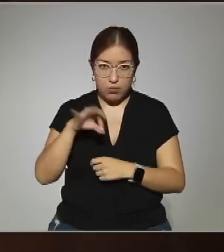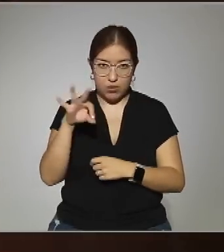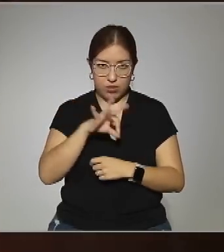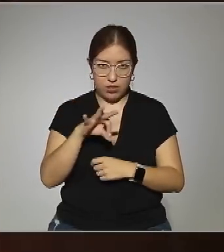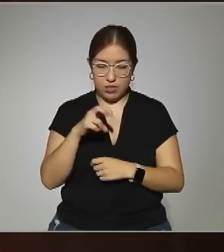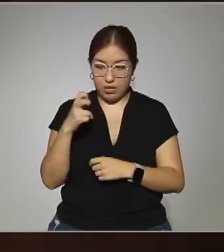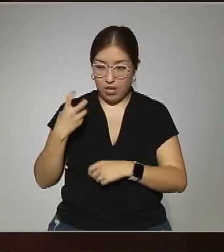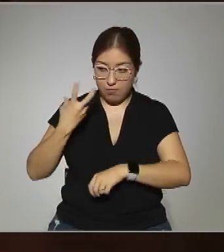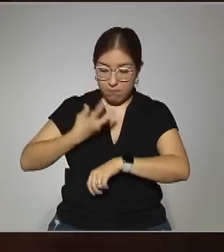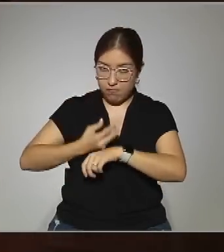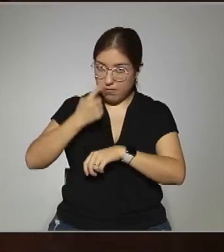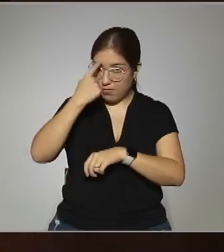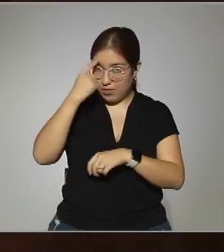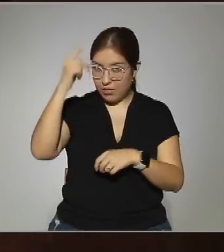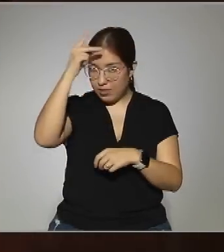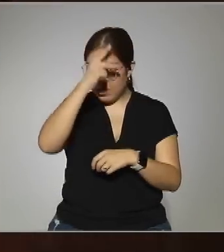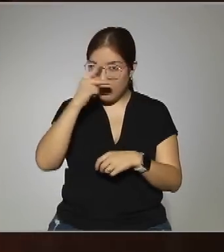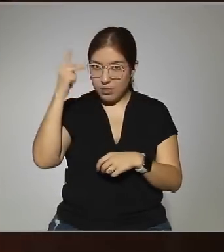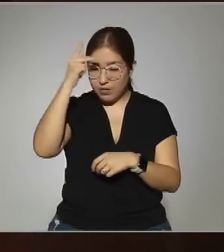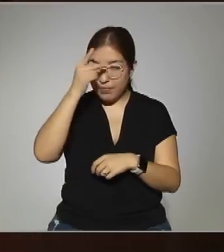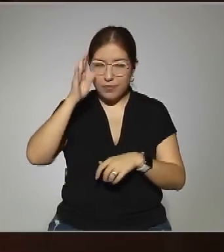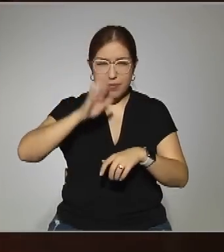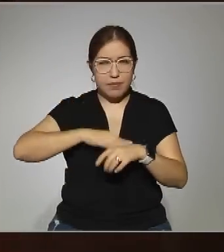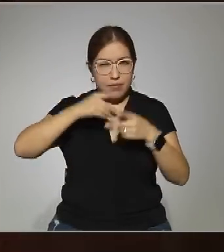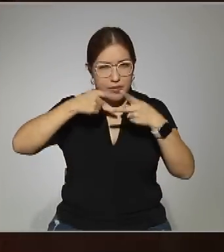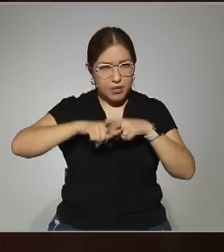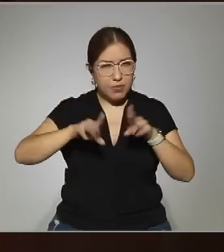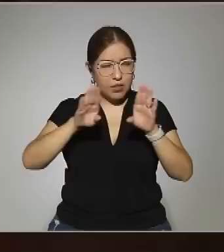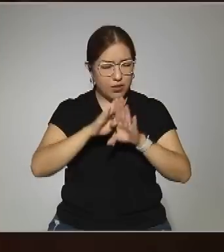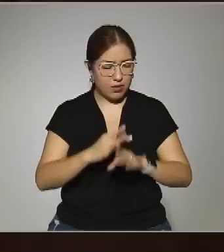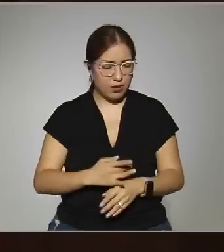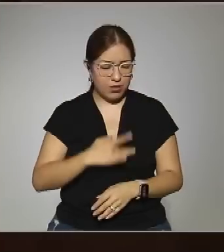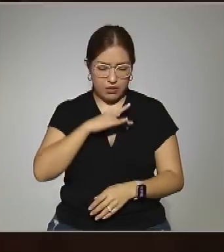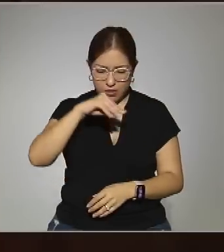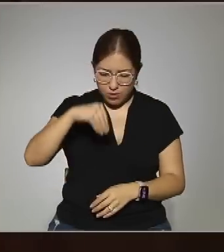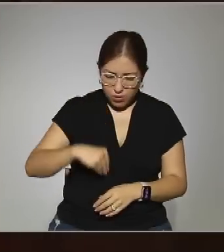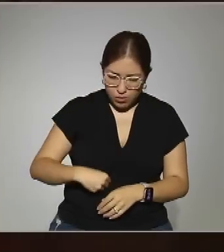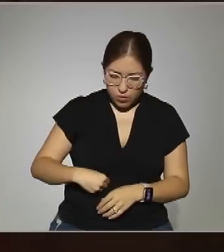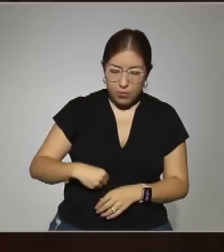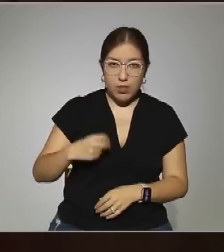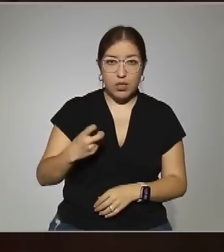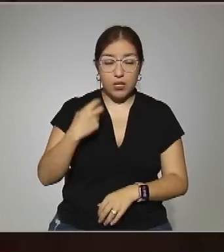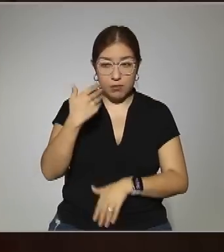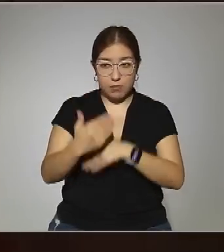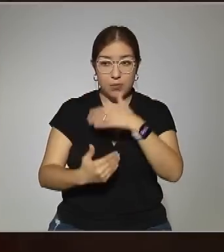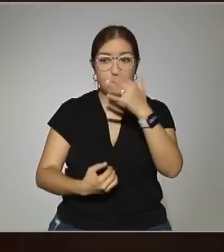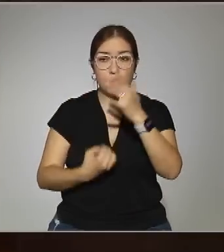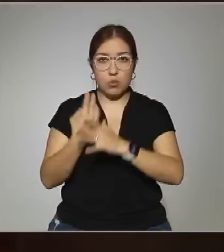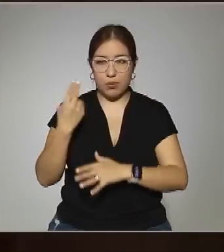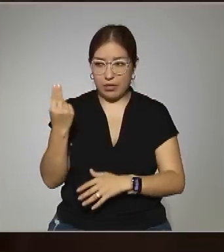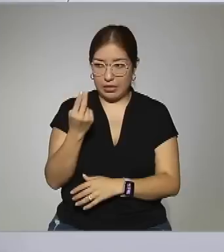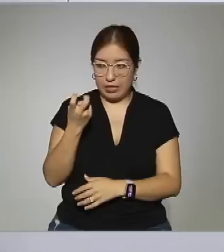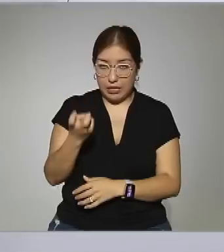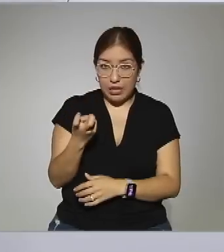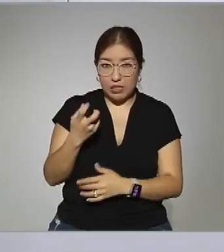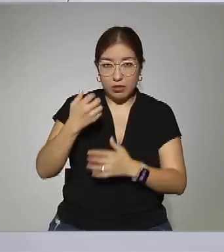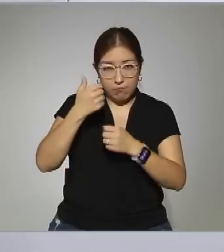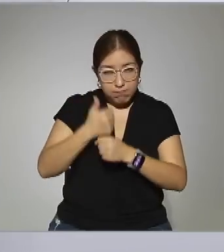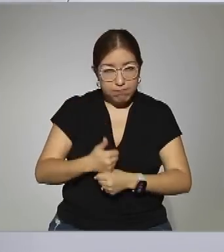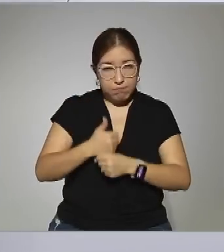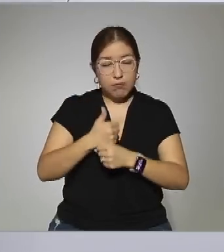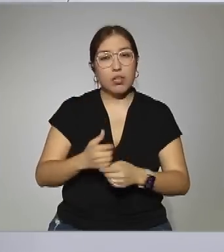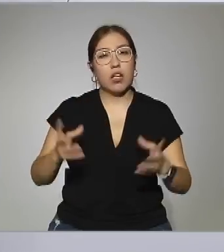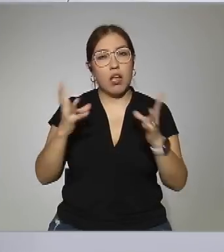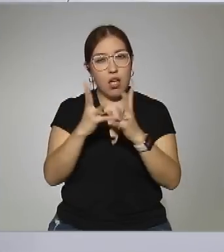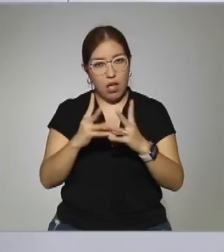reparación psicológica generalmente parte de un sentimiento de culpa y la necesidad de aliviar ese sufrimiento, de darse